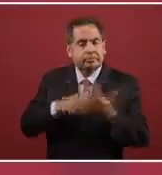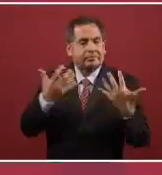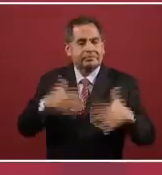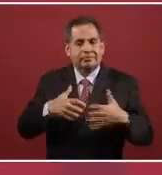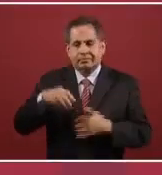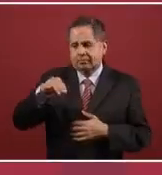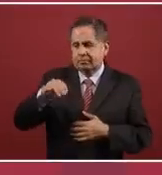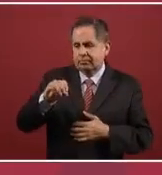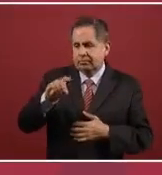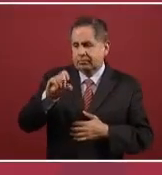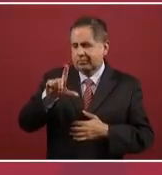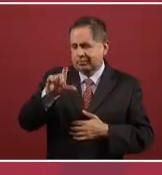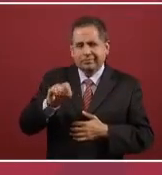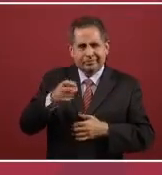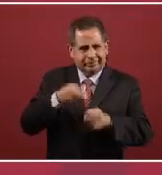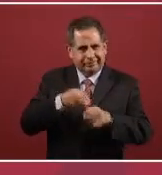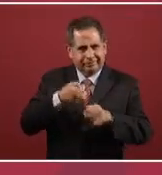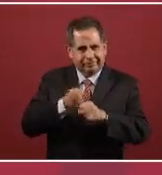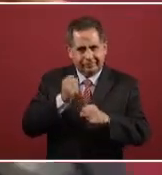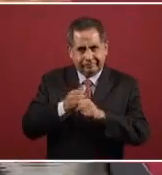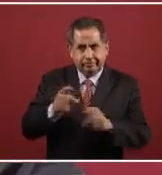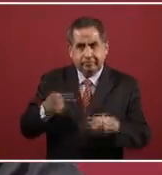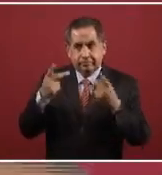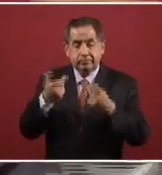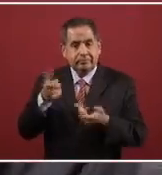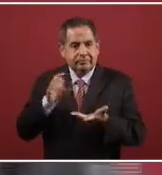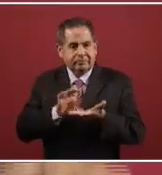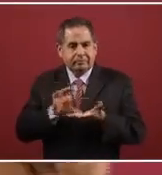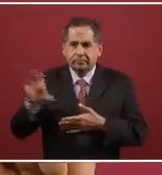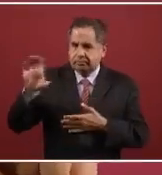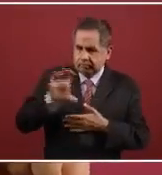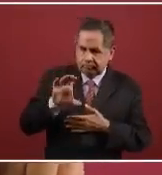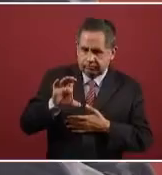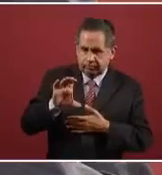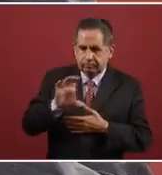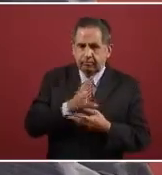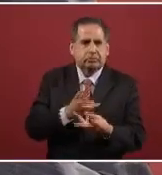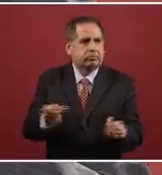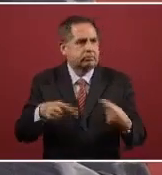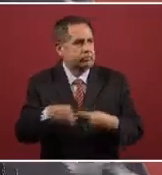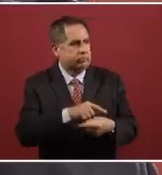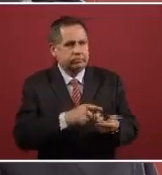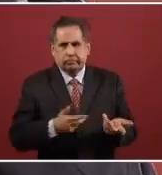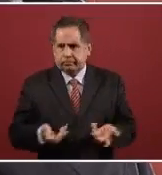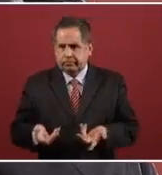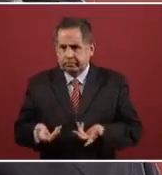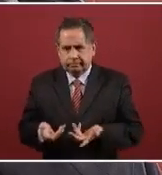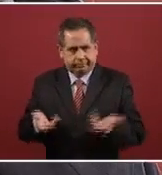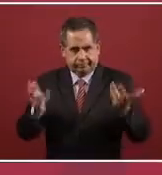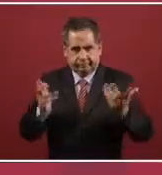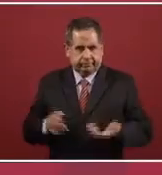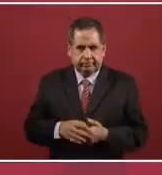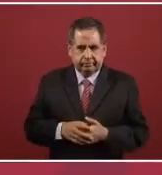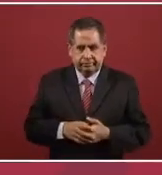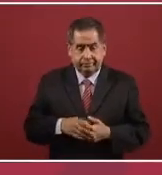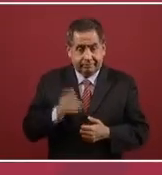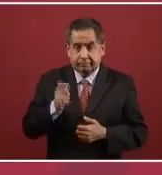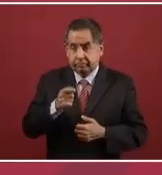de la cervecera, que el dinero ese ni llegó, ¿sí?, que